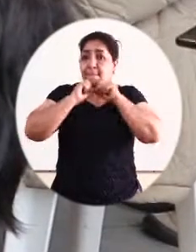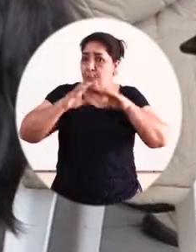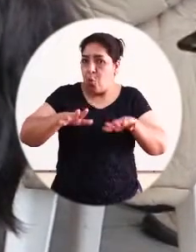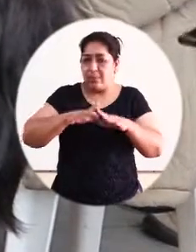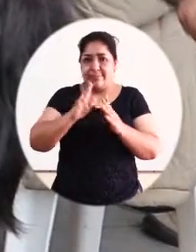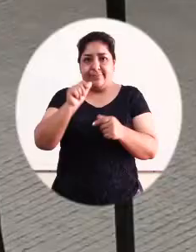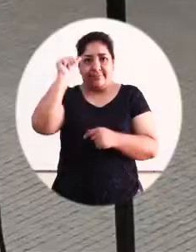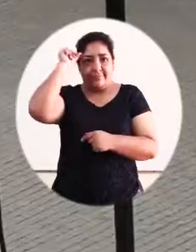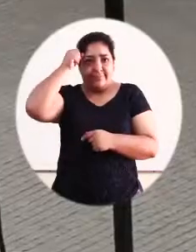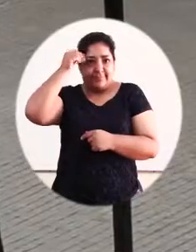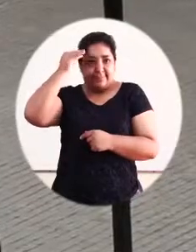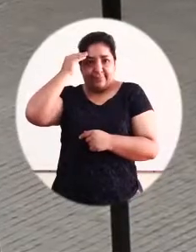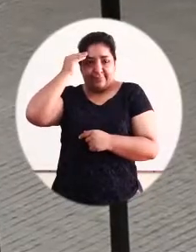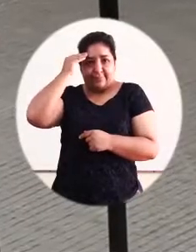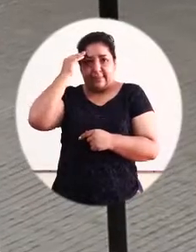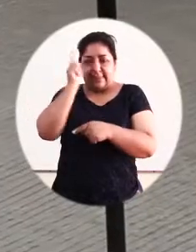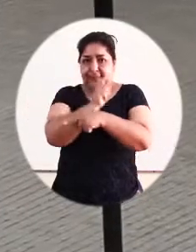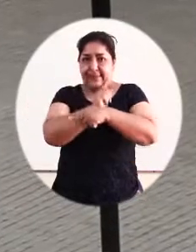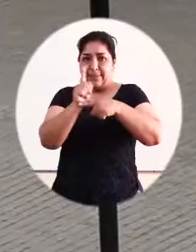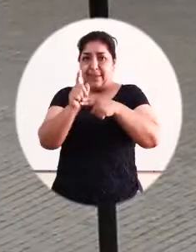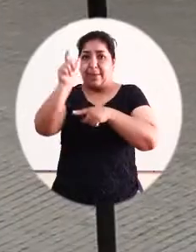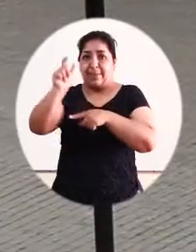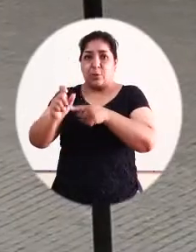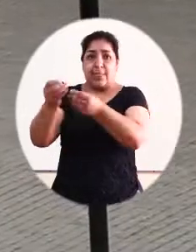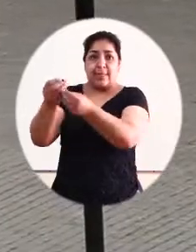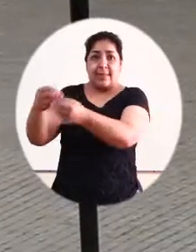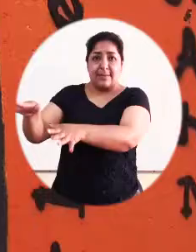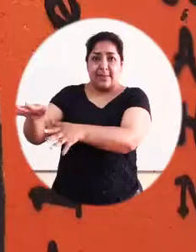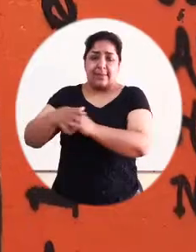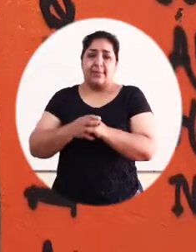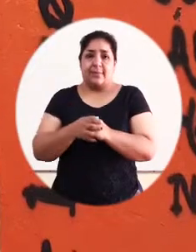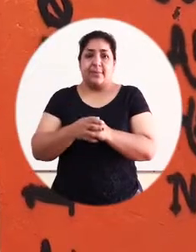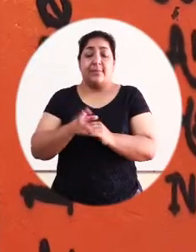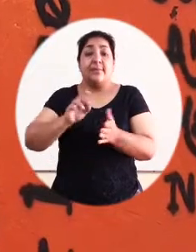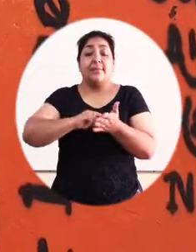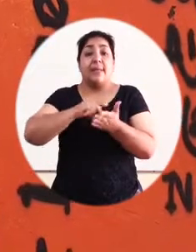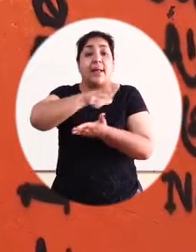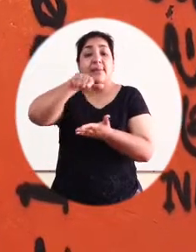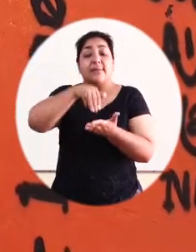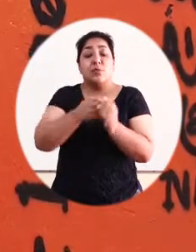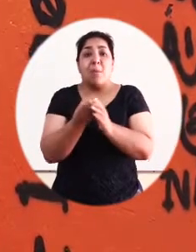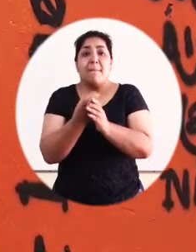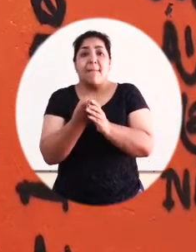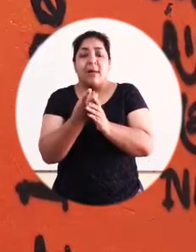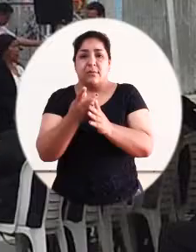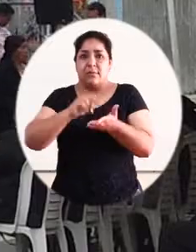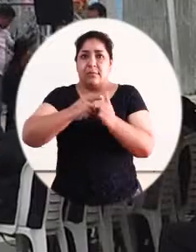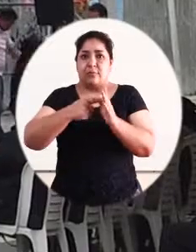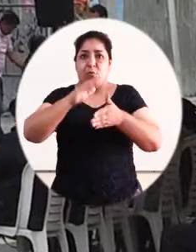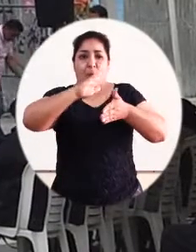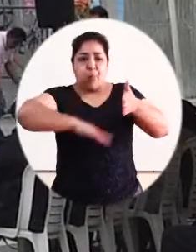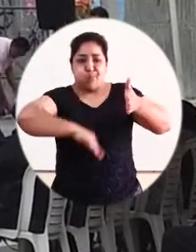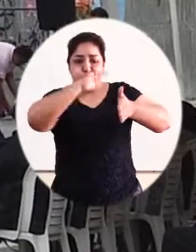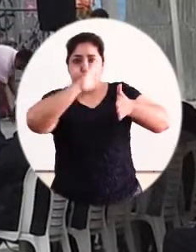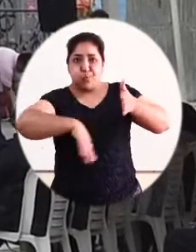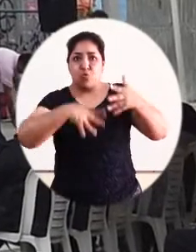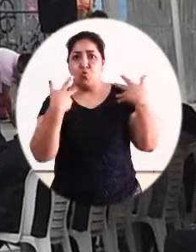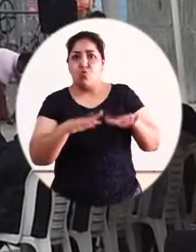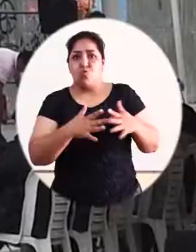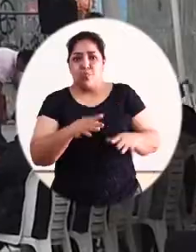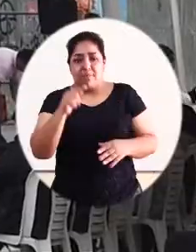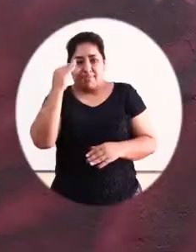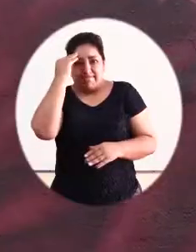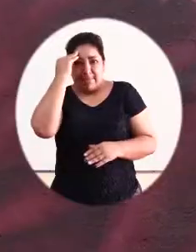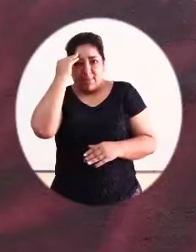en conmemoración de la semana del desaparecido en colombia hicieron un mural en el centro de pasto como símbolo de memoria